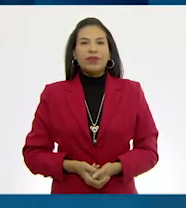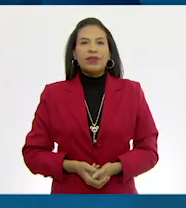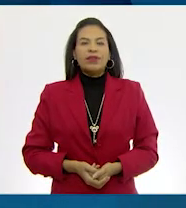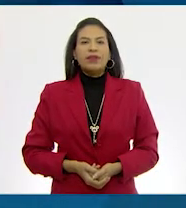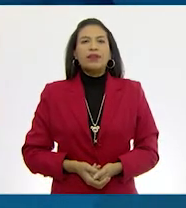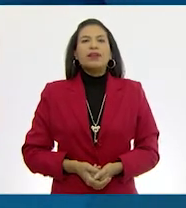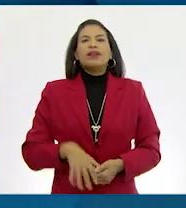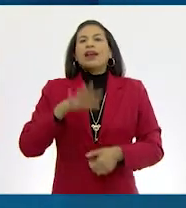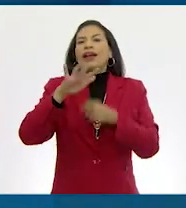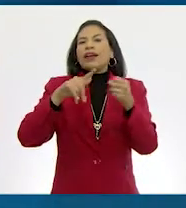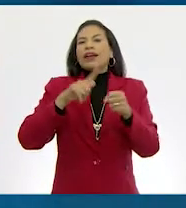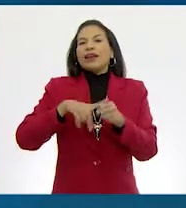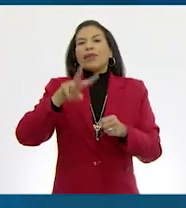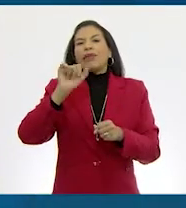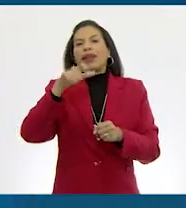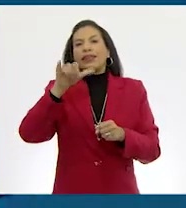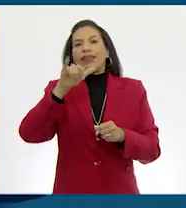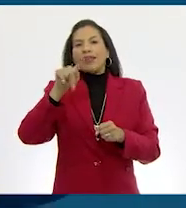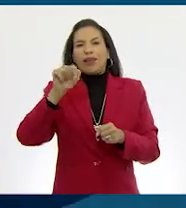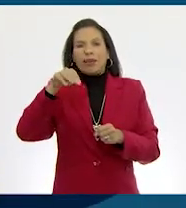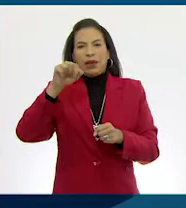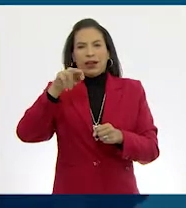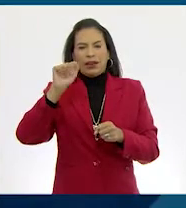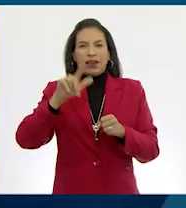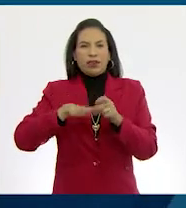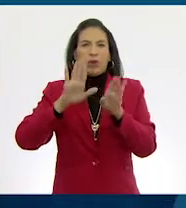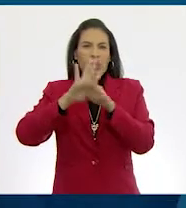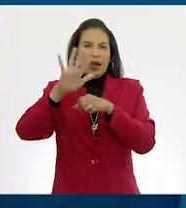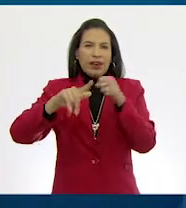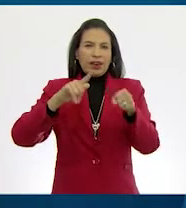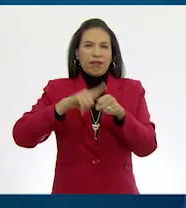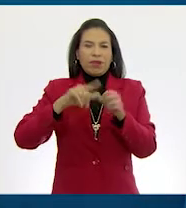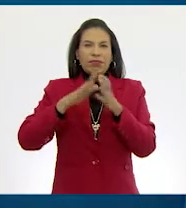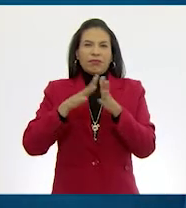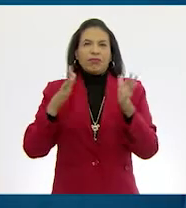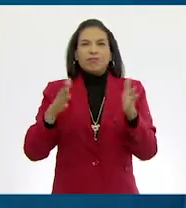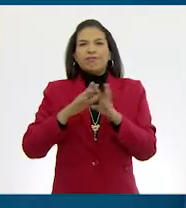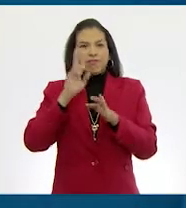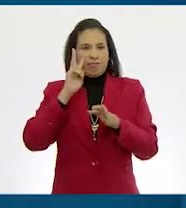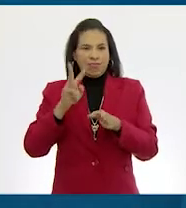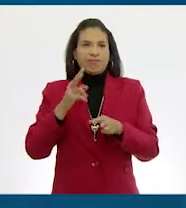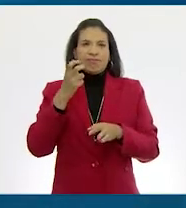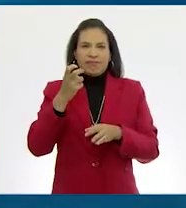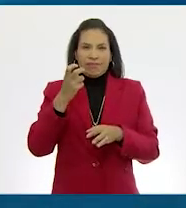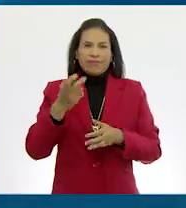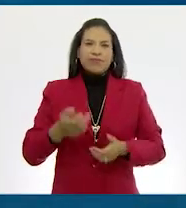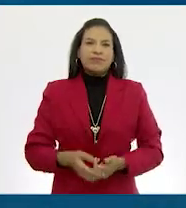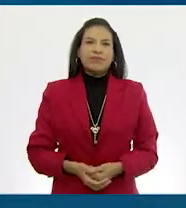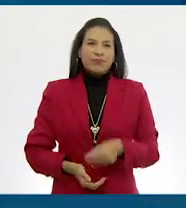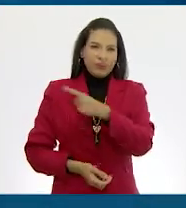la vaquita marina es el cetáceo más pequeño del mundo es un animalito de ese tamaño más o menos